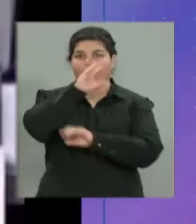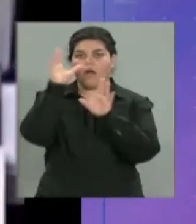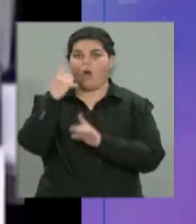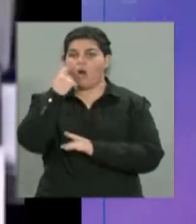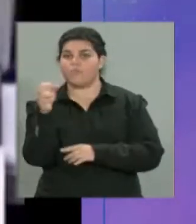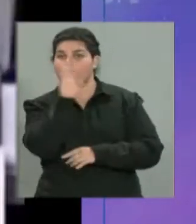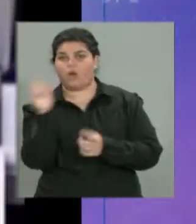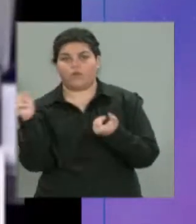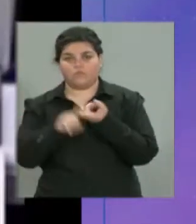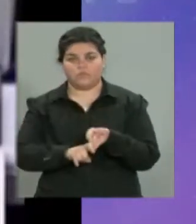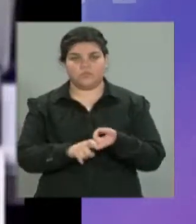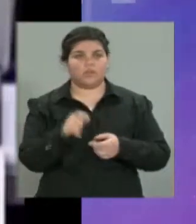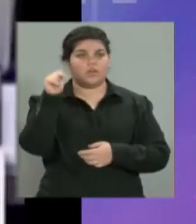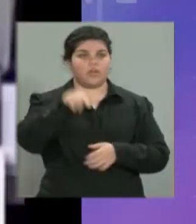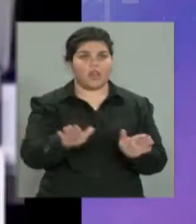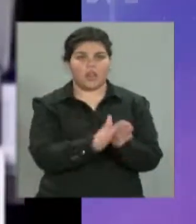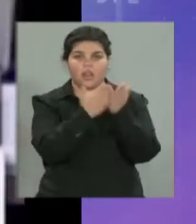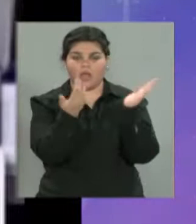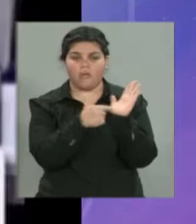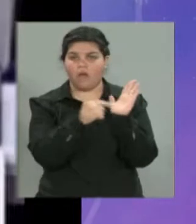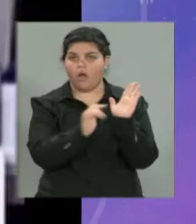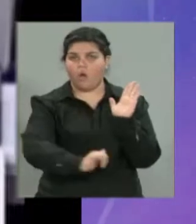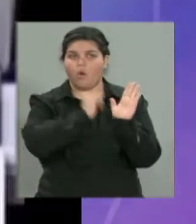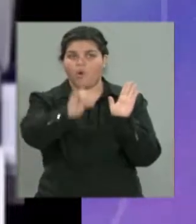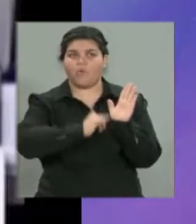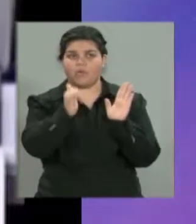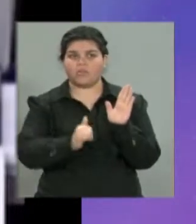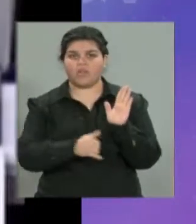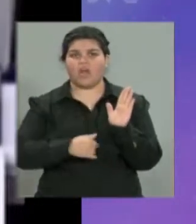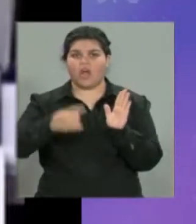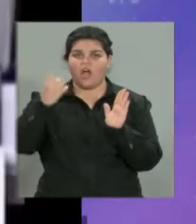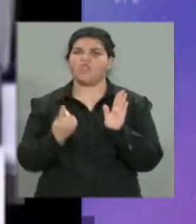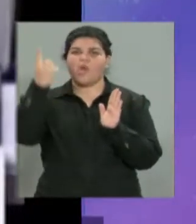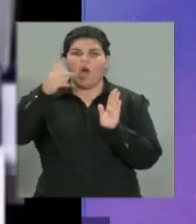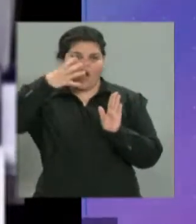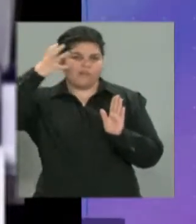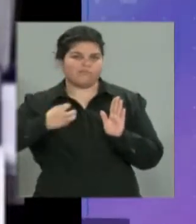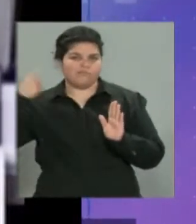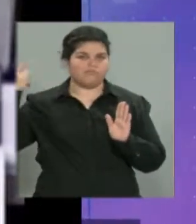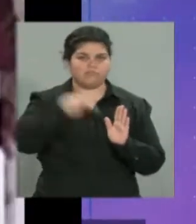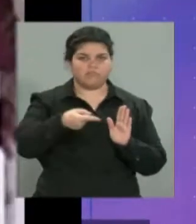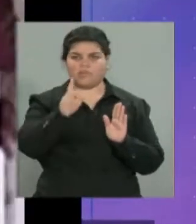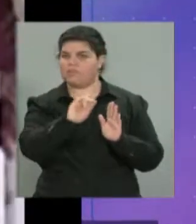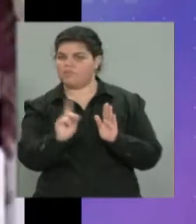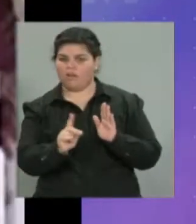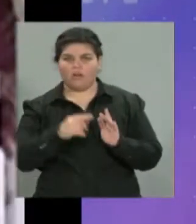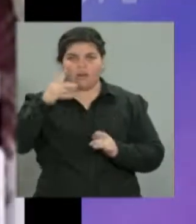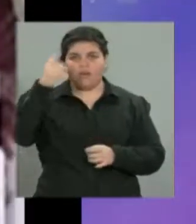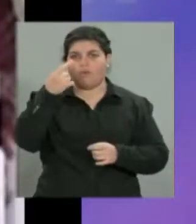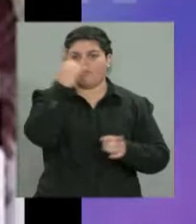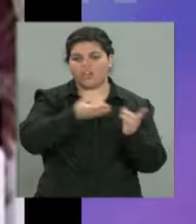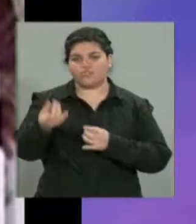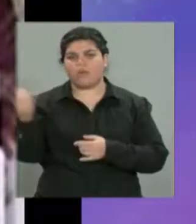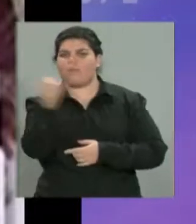la Biblia he encontrado un párrafo donde Cristo se enojara con los homosexuales, se enculaba con los fariseos, con los mentirosos,